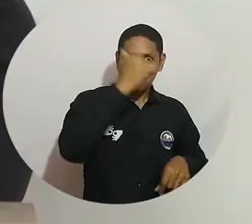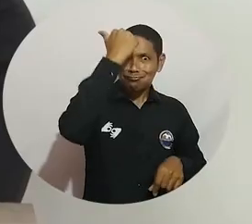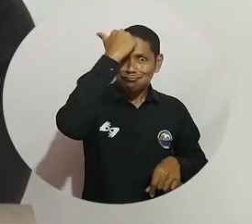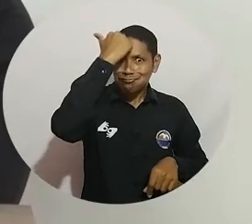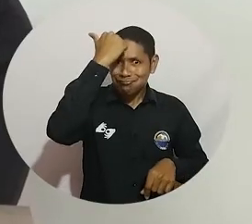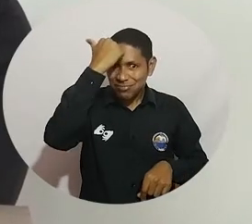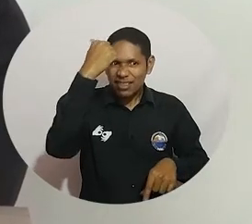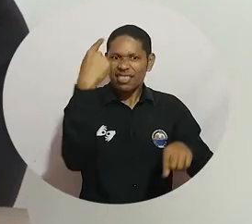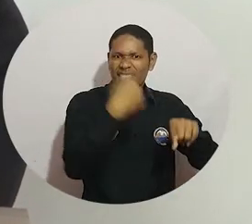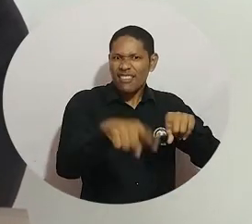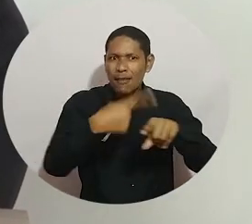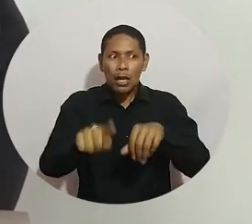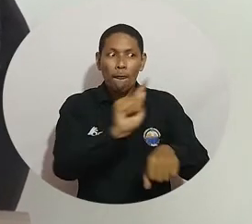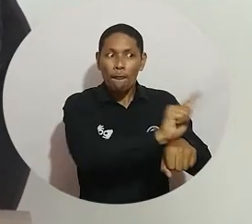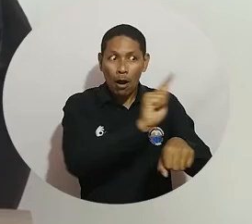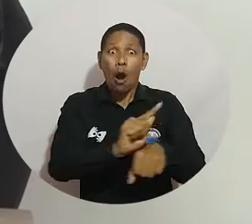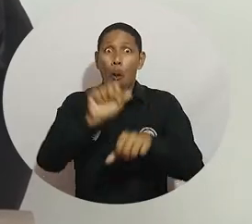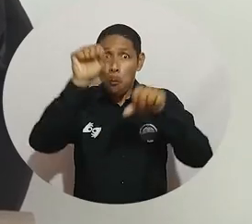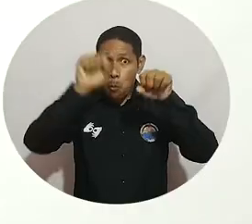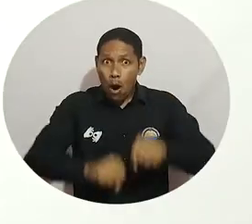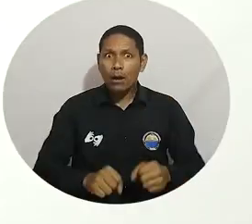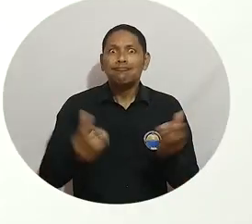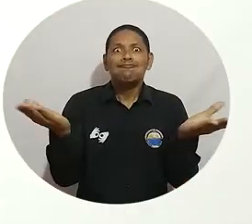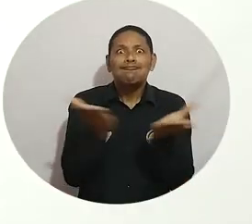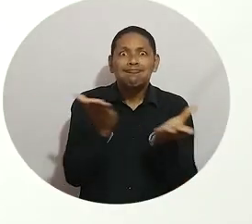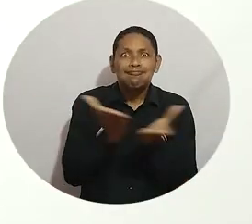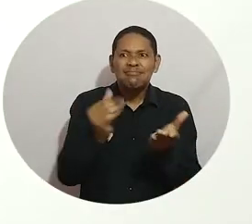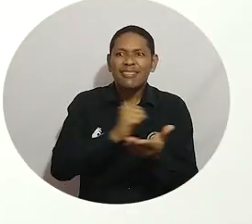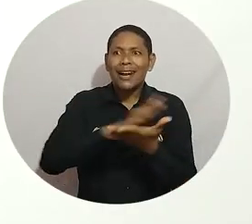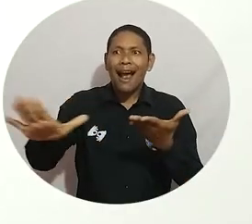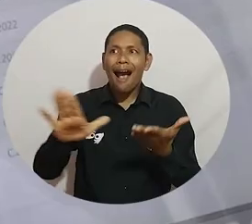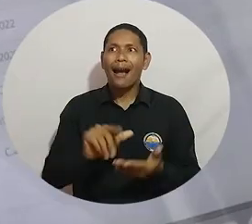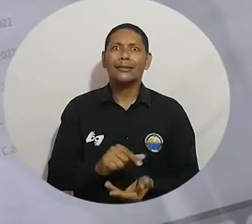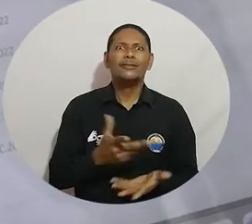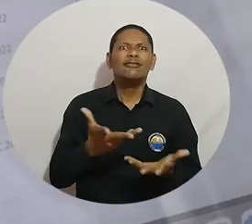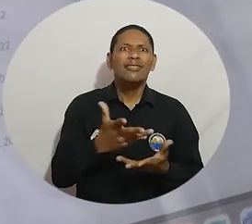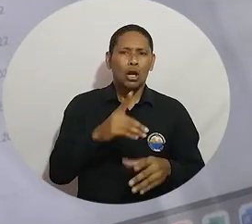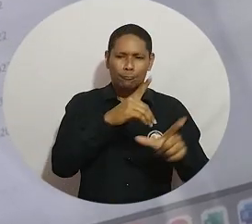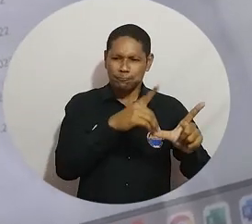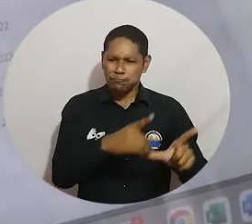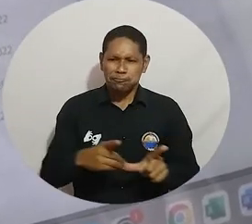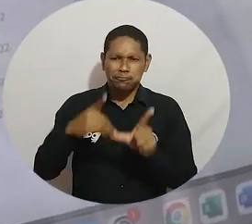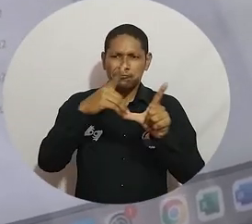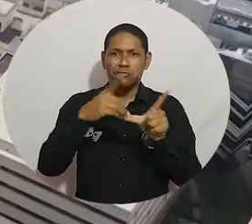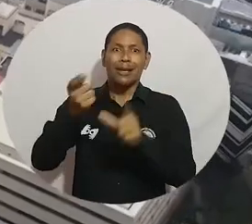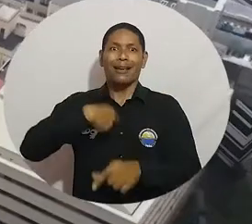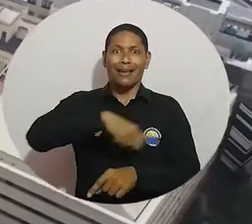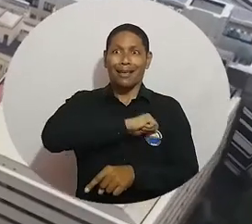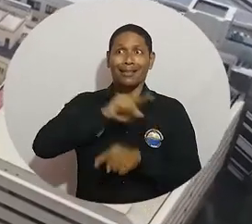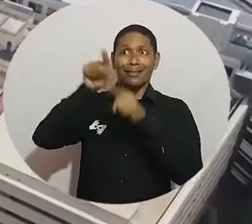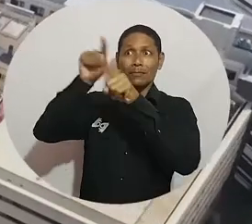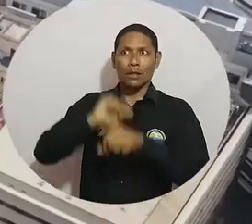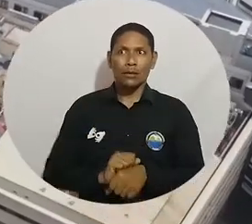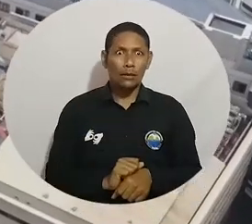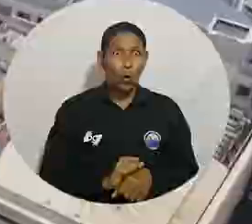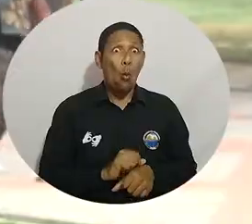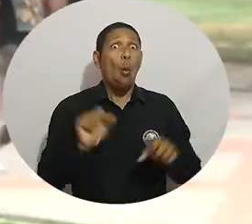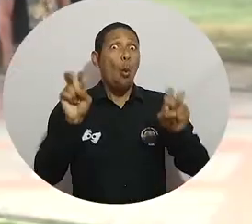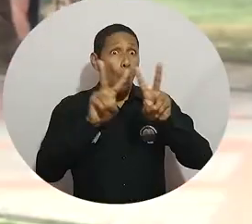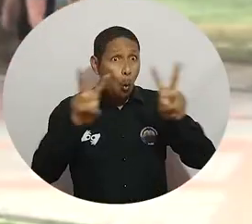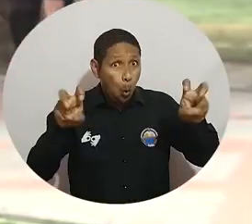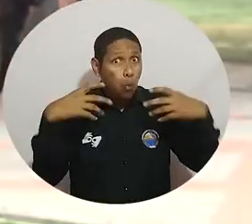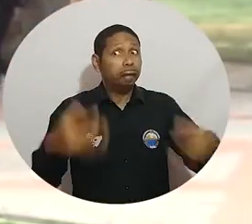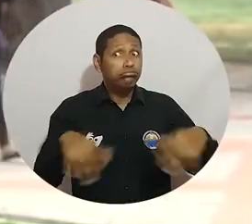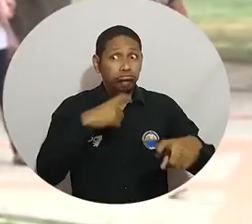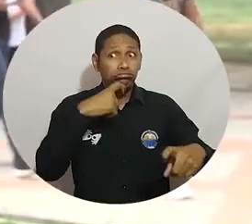Carolina, profesores de diferentes facultades pueden desarrollar estudios doctorales y estancias postdoctorales en España. Es un